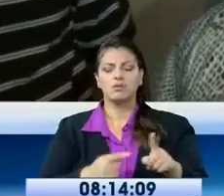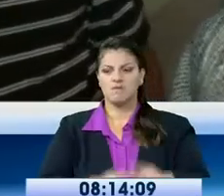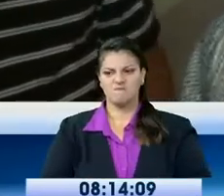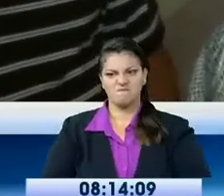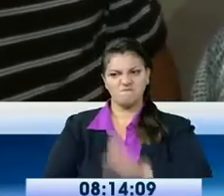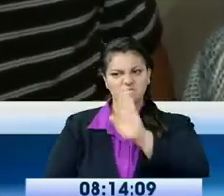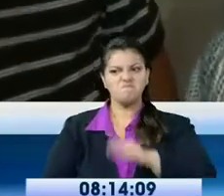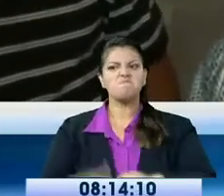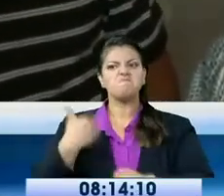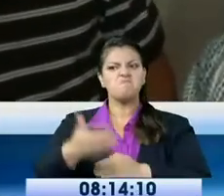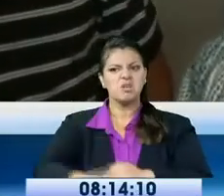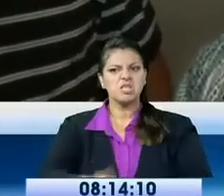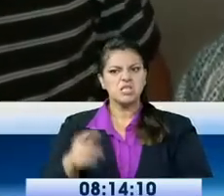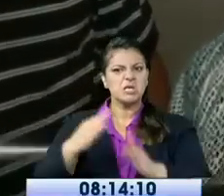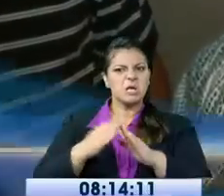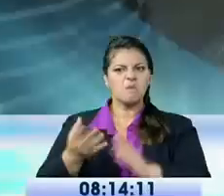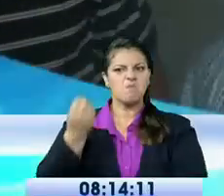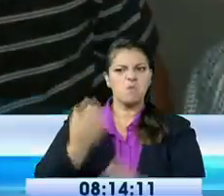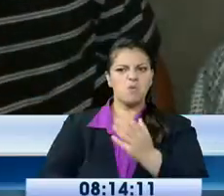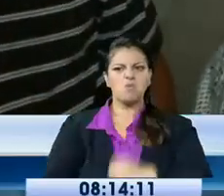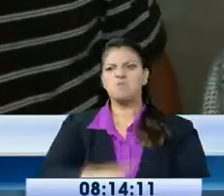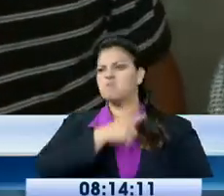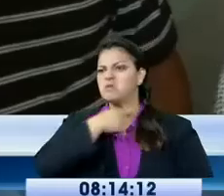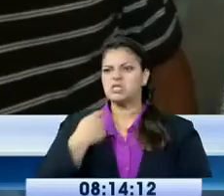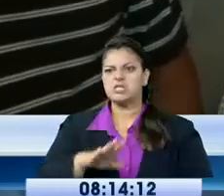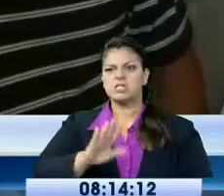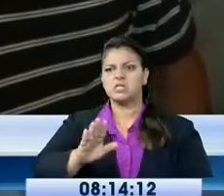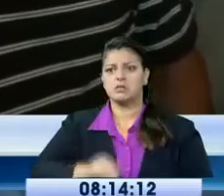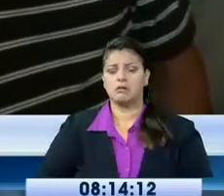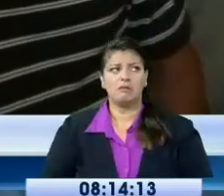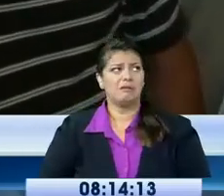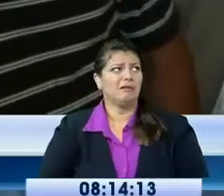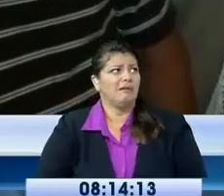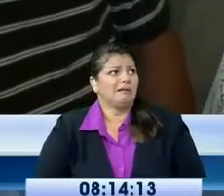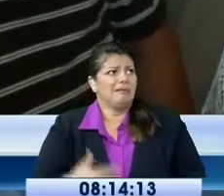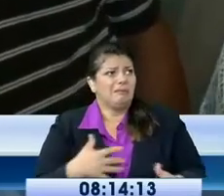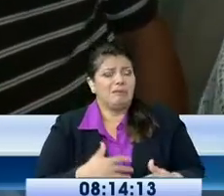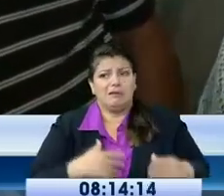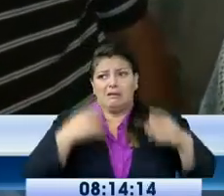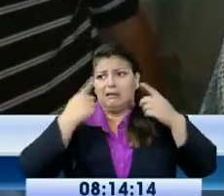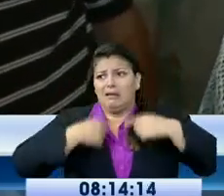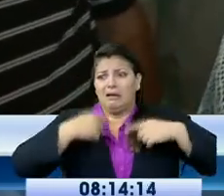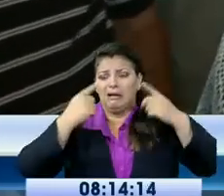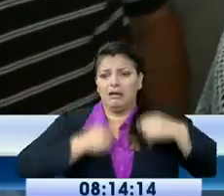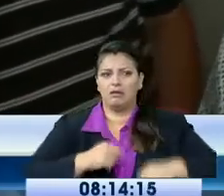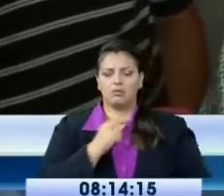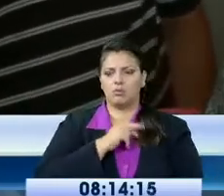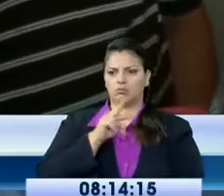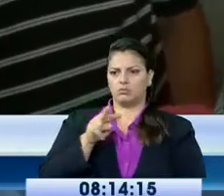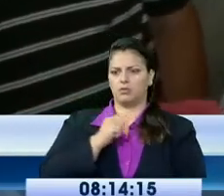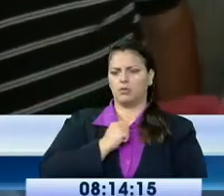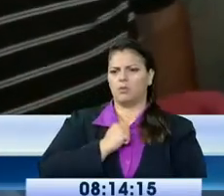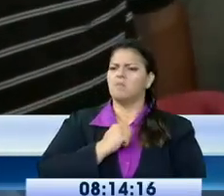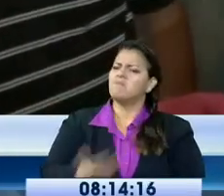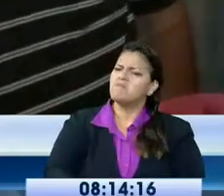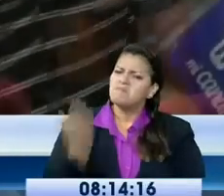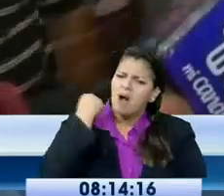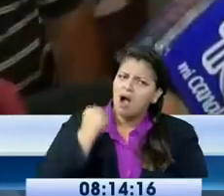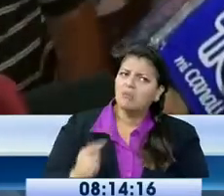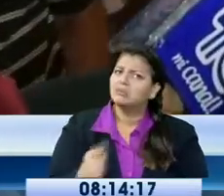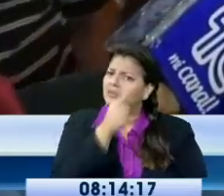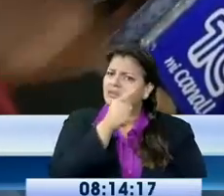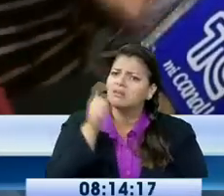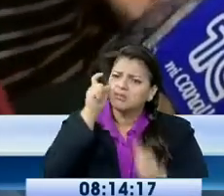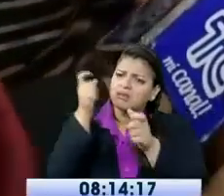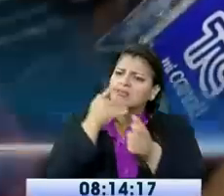matar y fue así. La señora a mí me llegaba llorando que el señor le decía que le iba a matar. Entonces yo como presidenta la fui a acompañar a la señora.